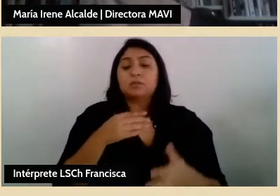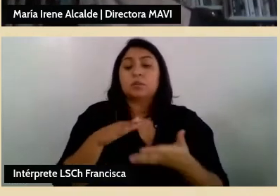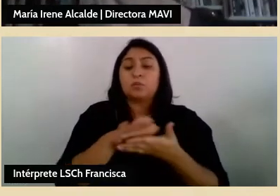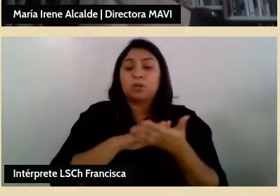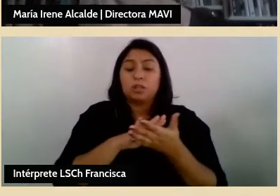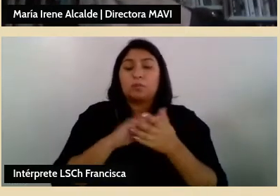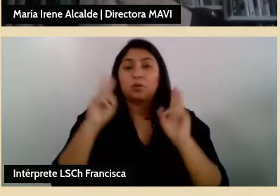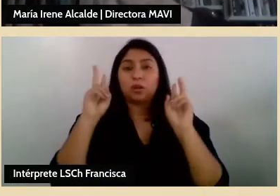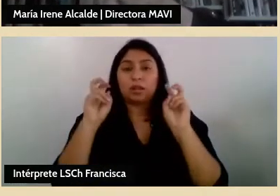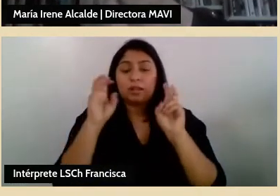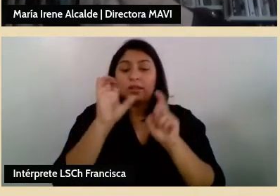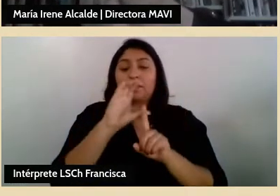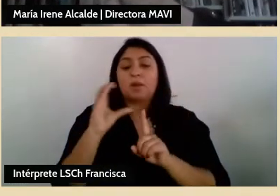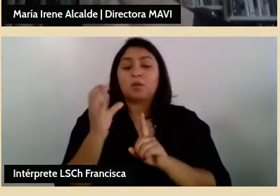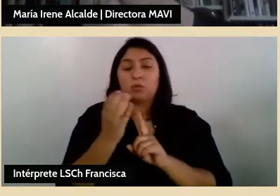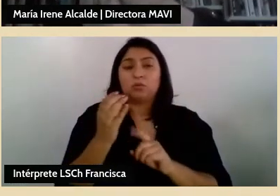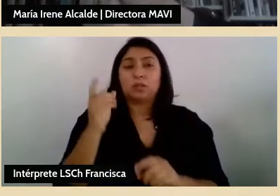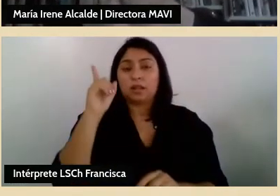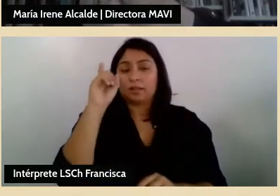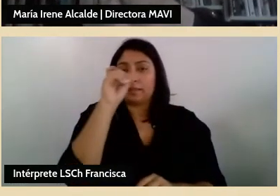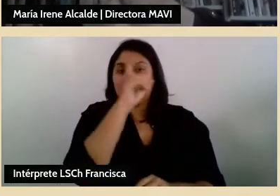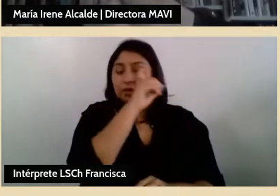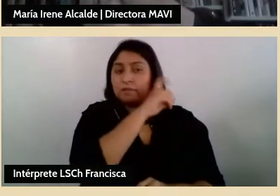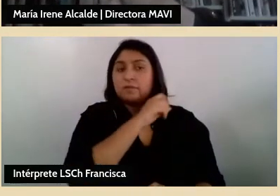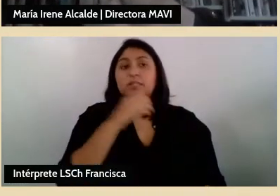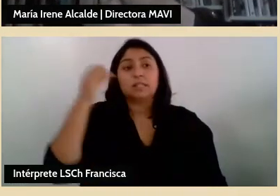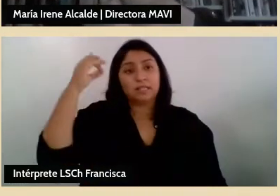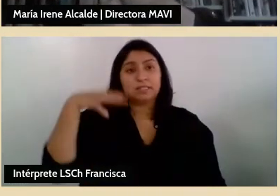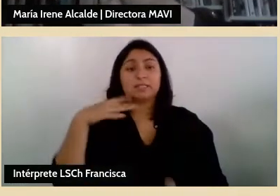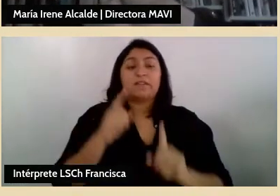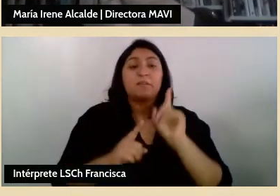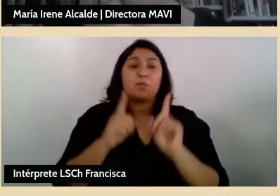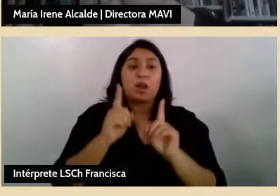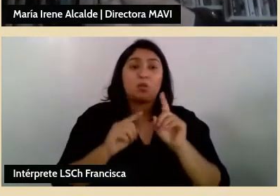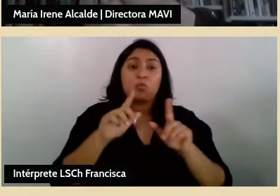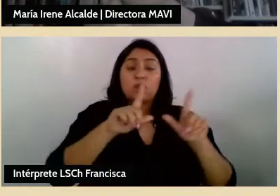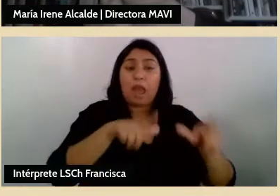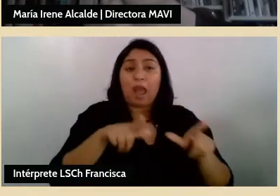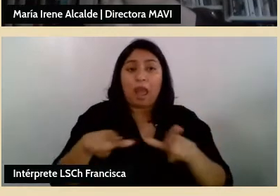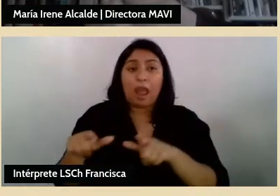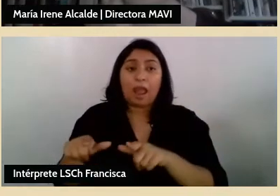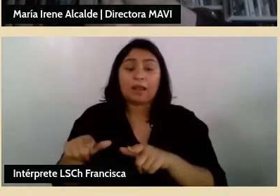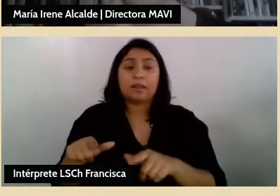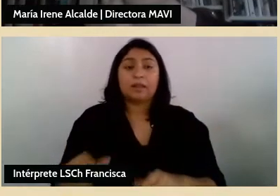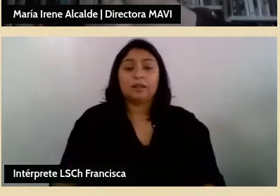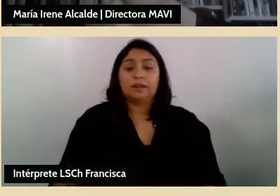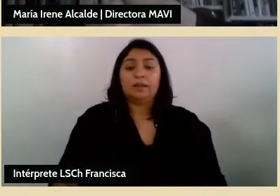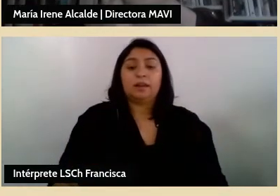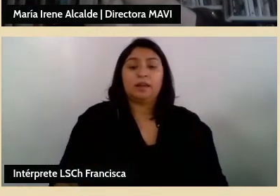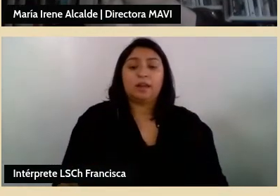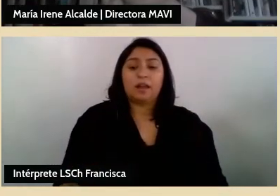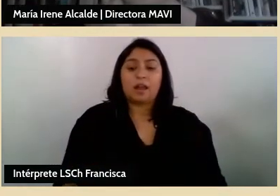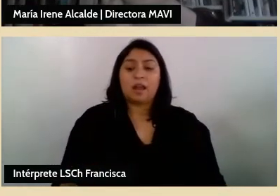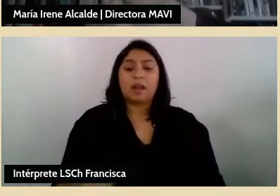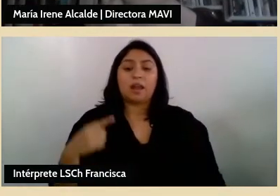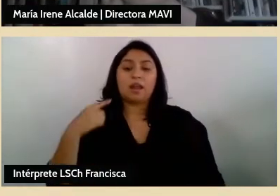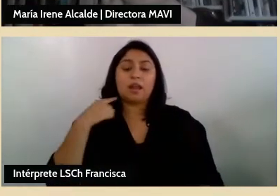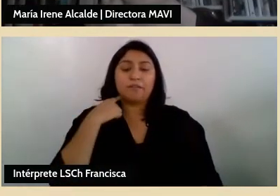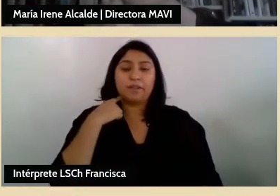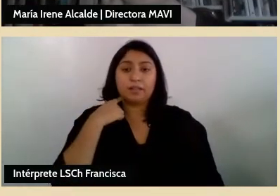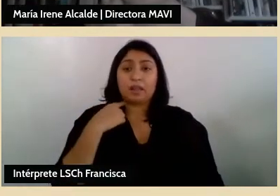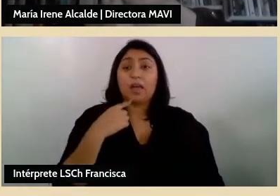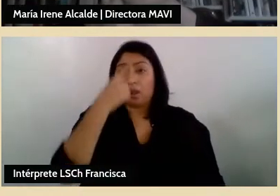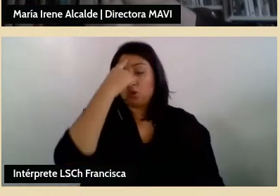sido extremadamente complejo para todos. Ya sabemos que hay algunas áreas que se han visto extremadamente afectadas, desde luego los museos